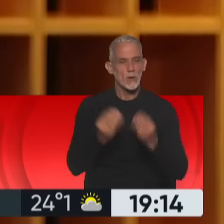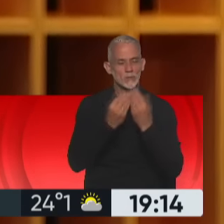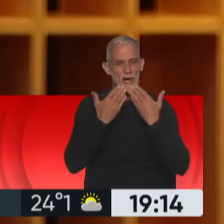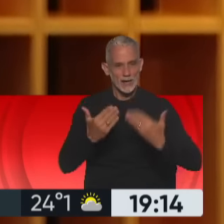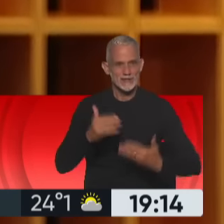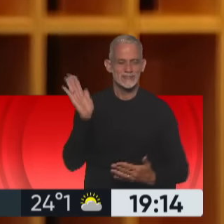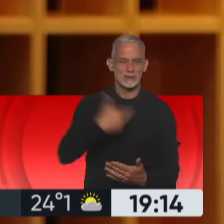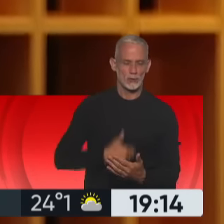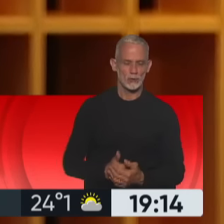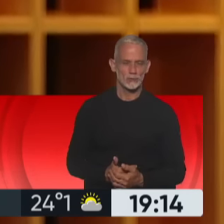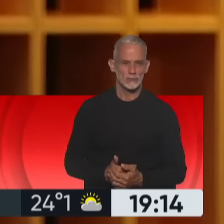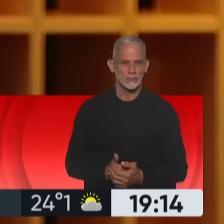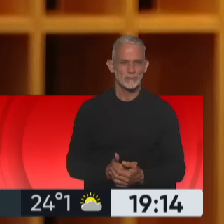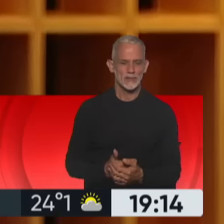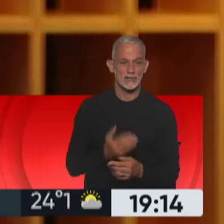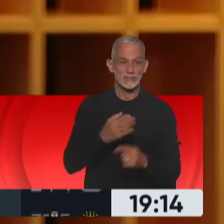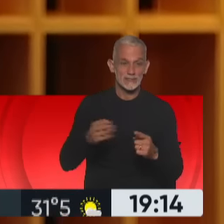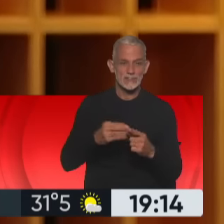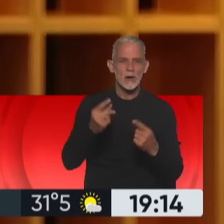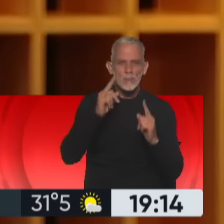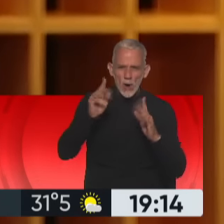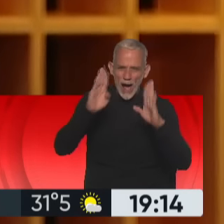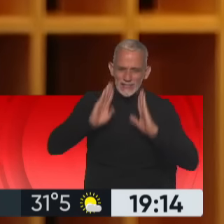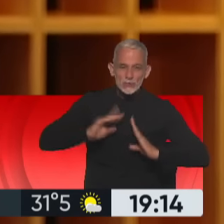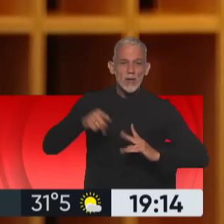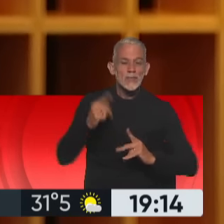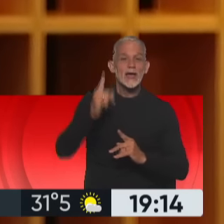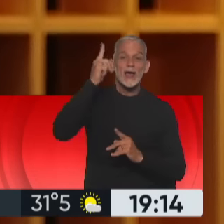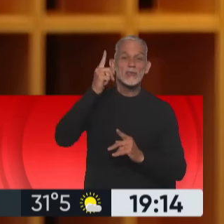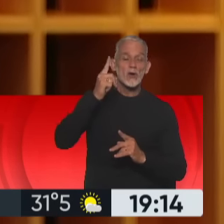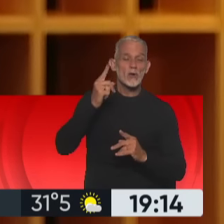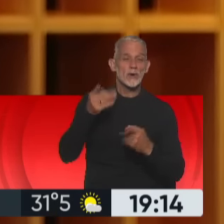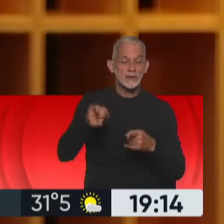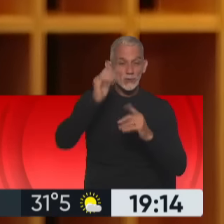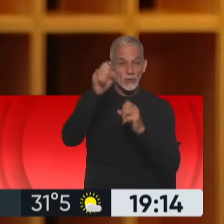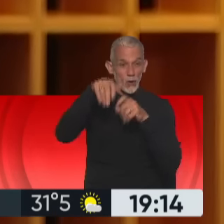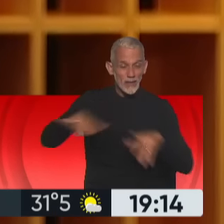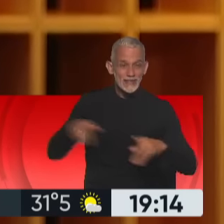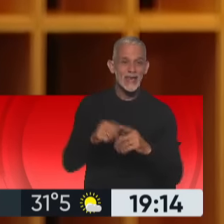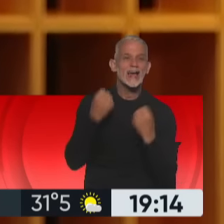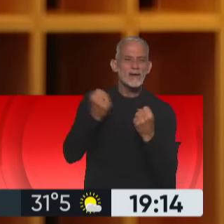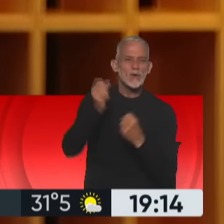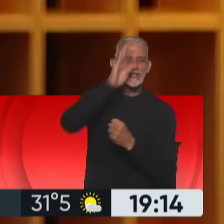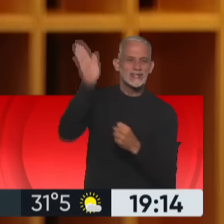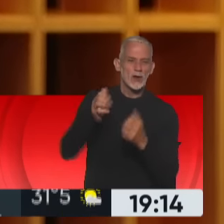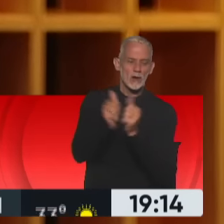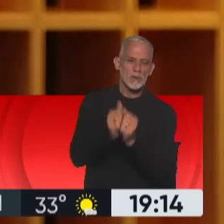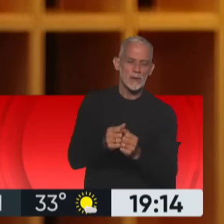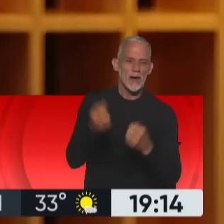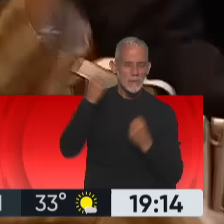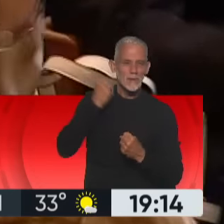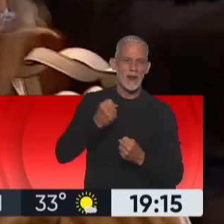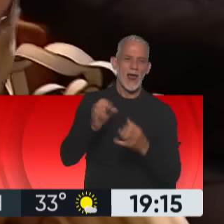gracias a todos por acompañarme, por escucharme, que Dios los bendiga, que la fuerza del cielo nos acompañen y ¡viva la libertad,